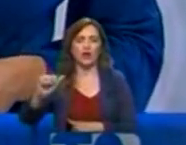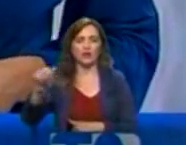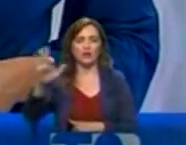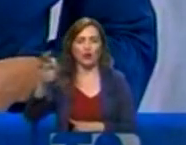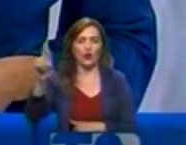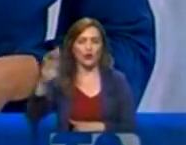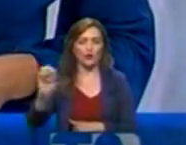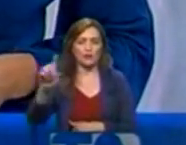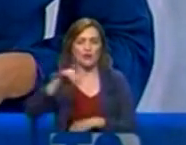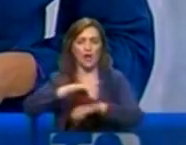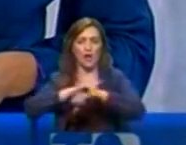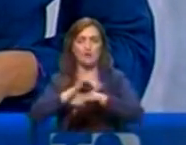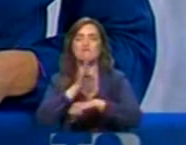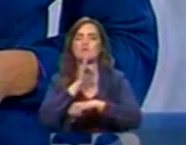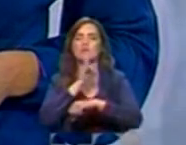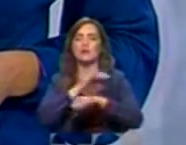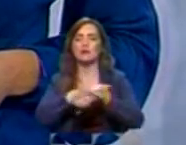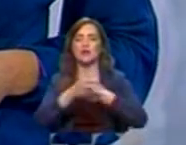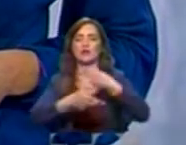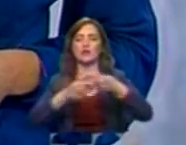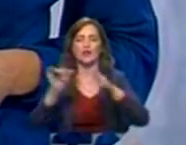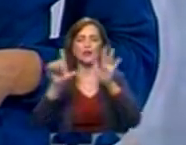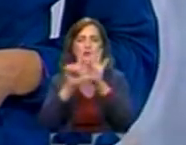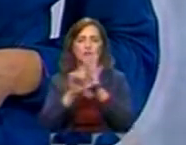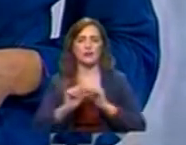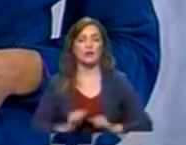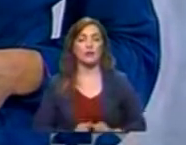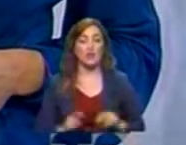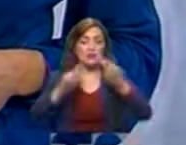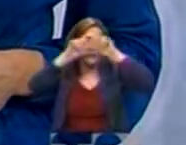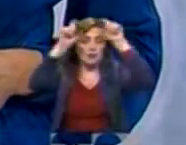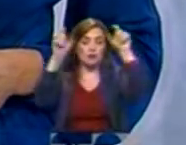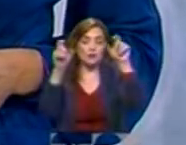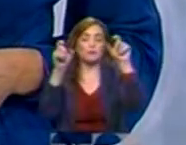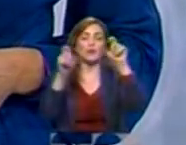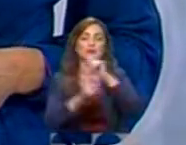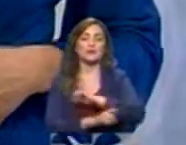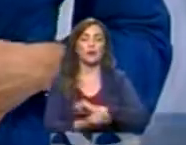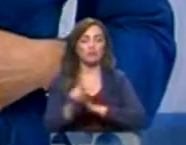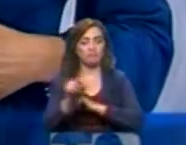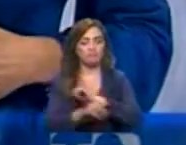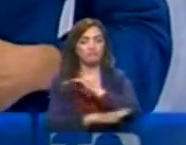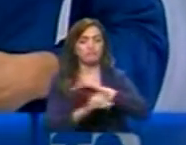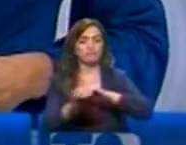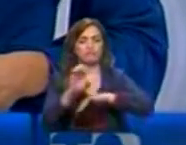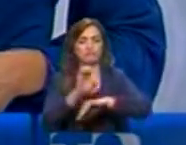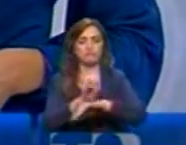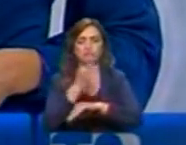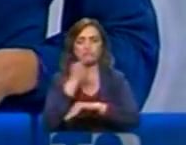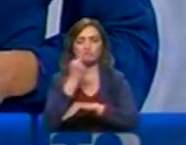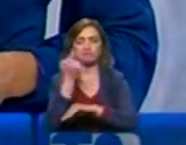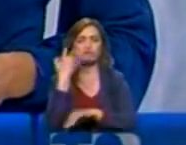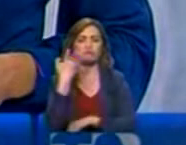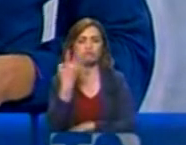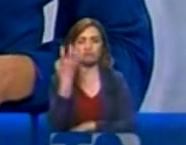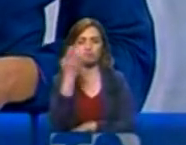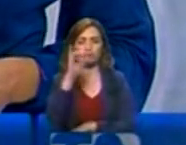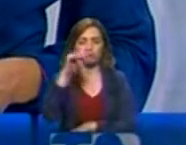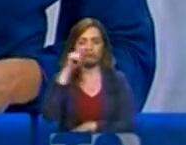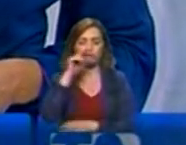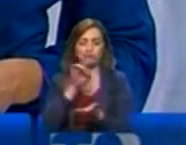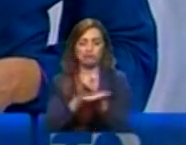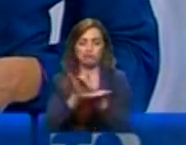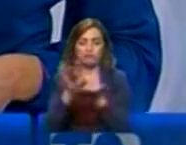en Miami por presunto lavado de activos. La estatal petrolera asegura que de la Torre fue desvinculado el pasado 14 de